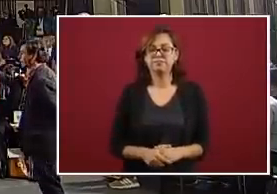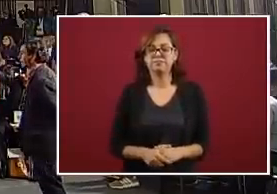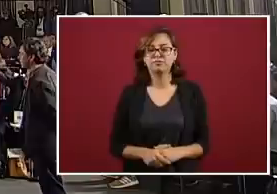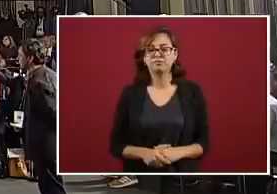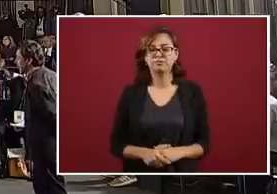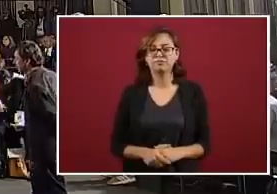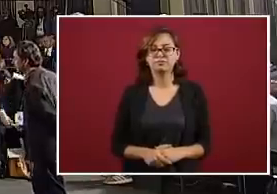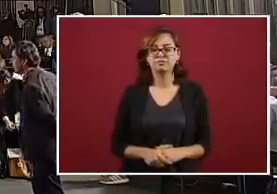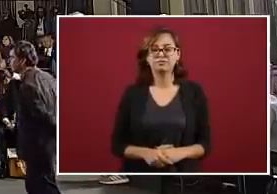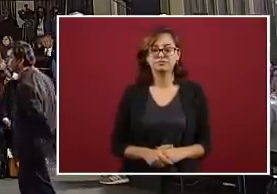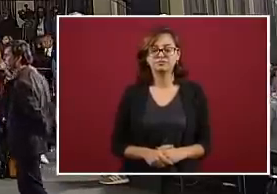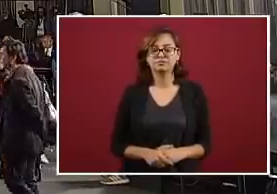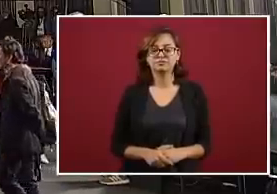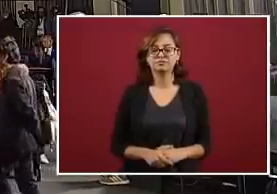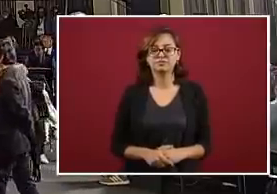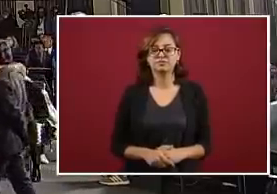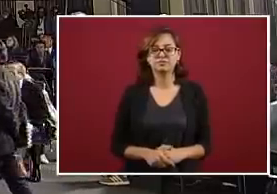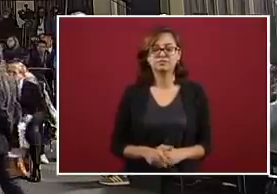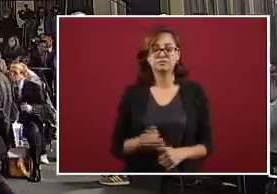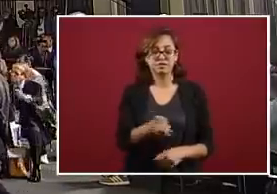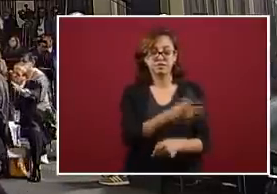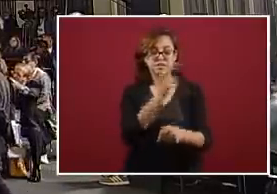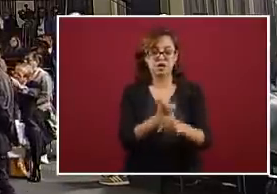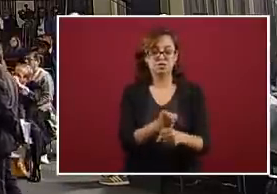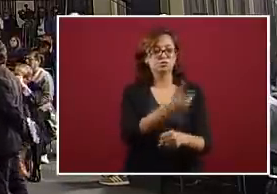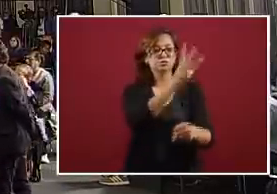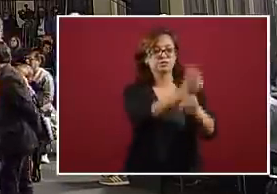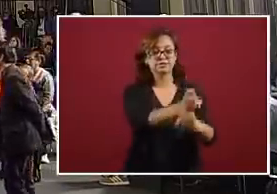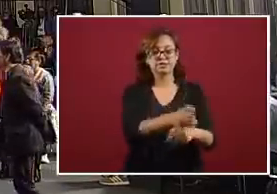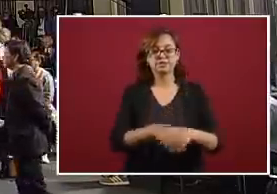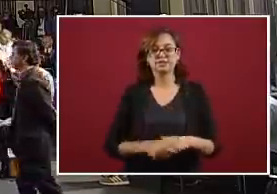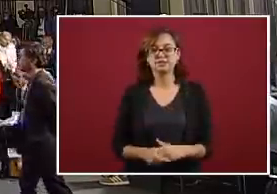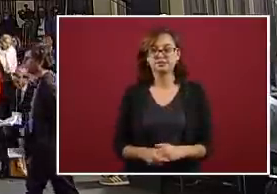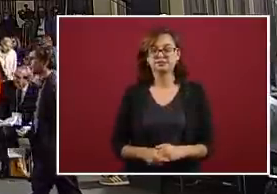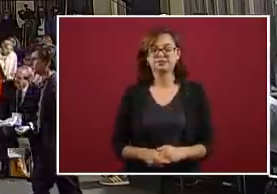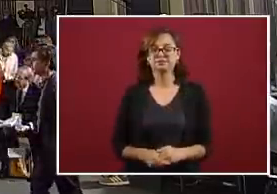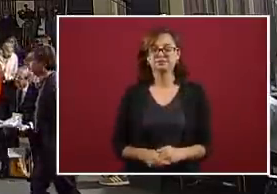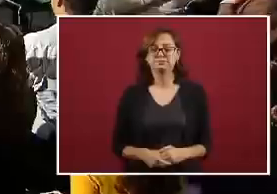La segunda, tercera, cuarta.